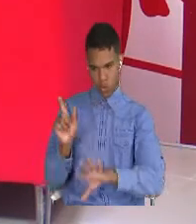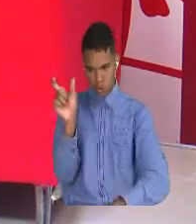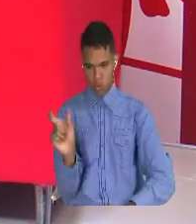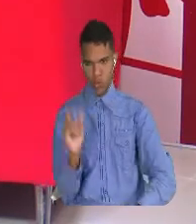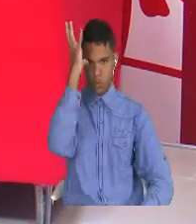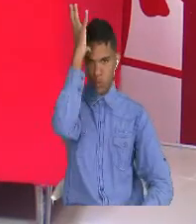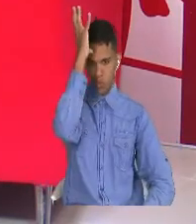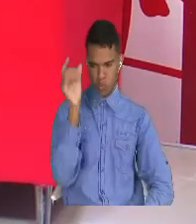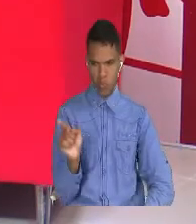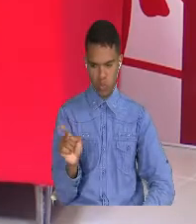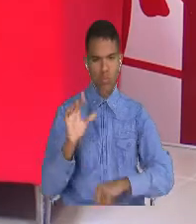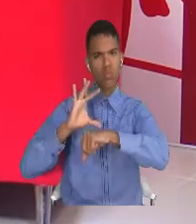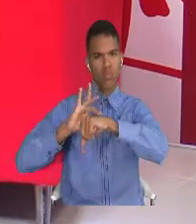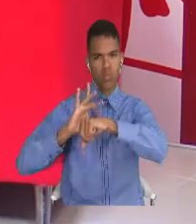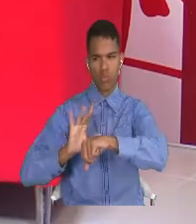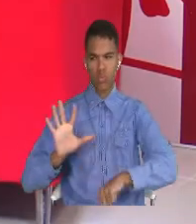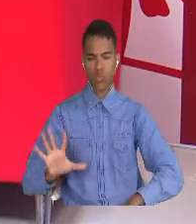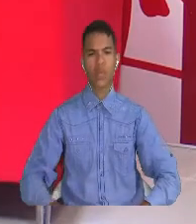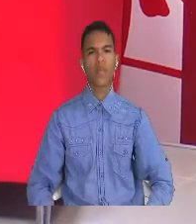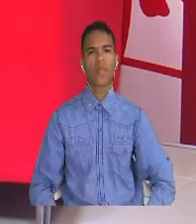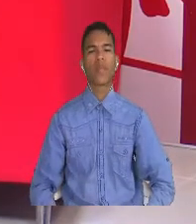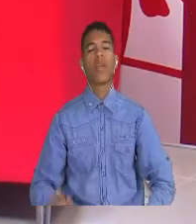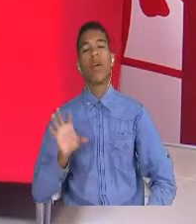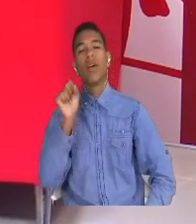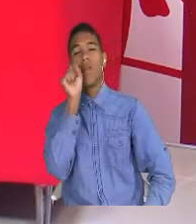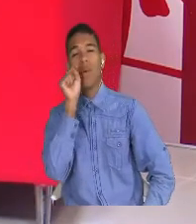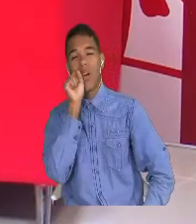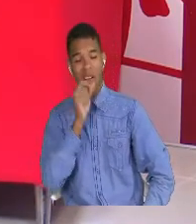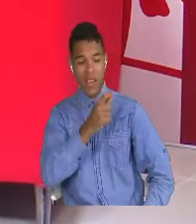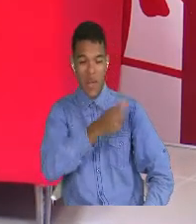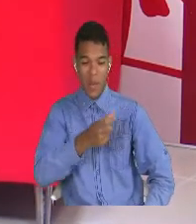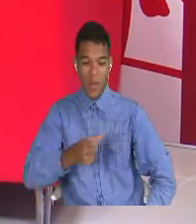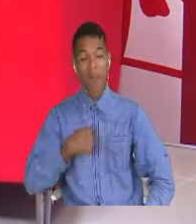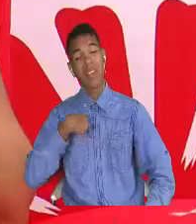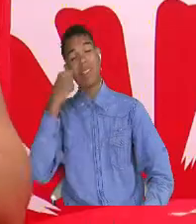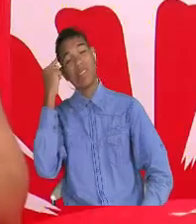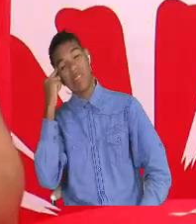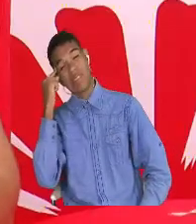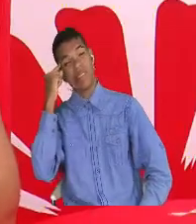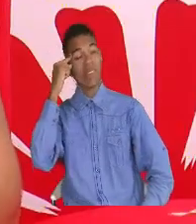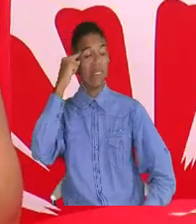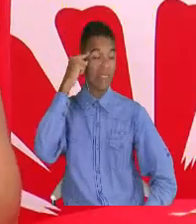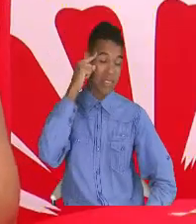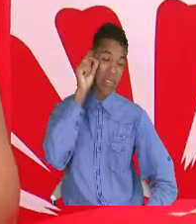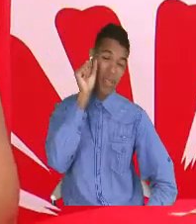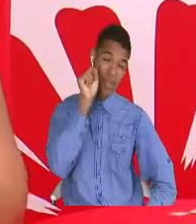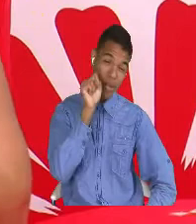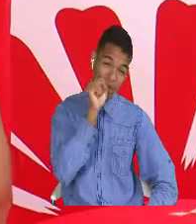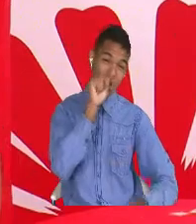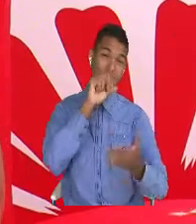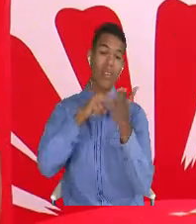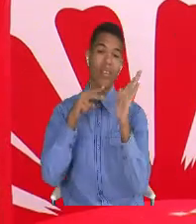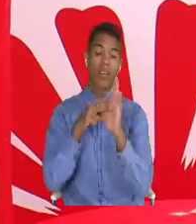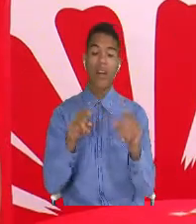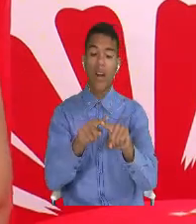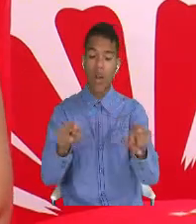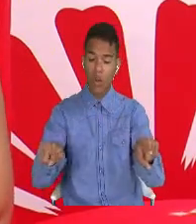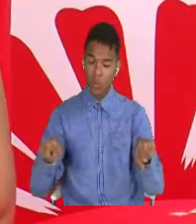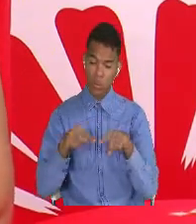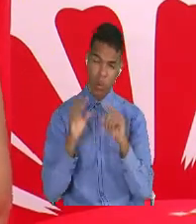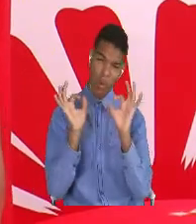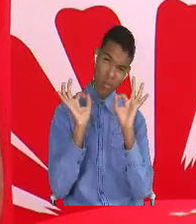plástica en nuestra ciudad, ¿será que sí tienen las capacidades? ¿Será que sí está el lugar específico para yo írmelo a hacer? ¿Cómo manejan